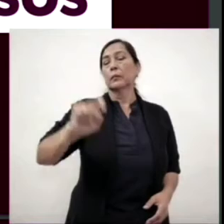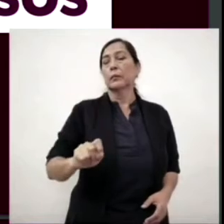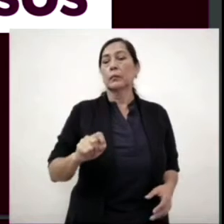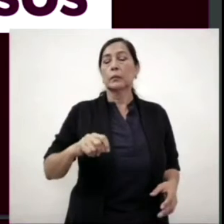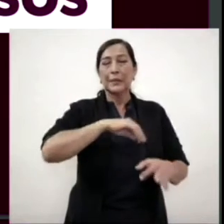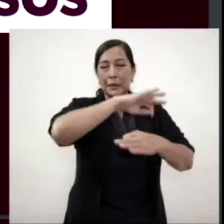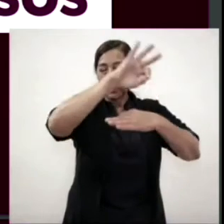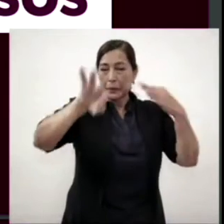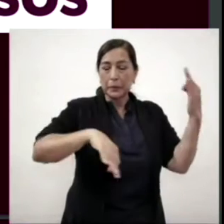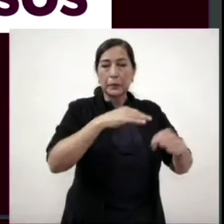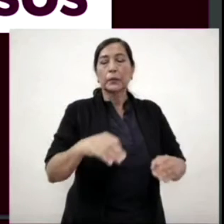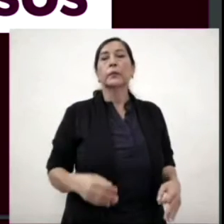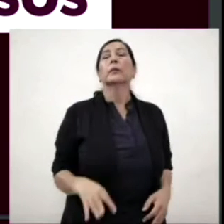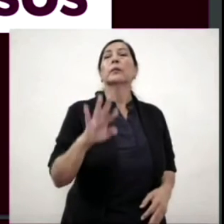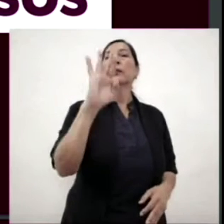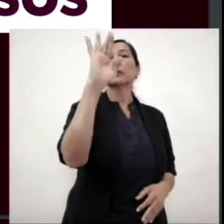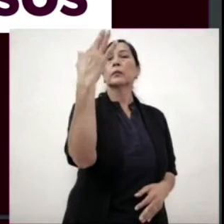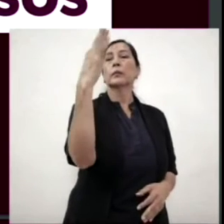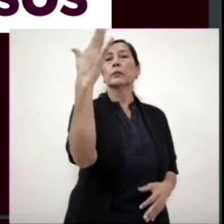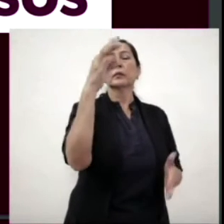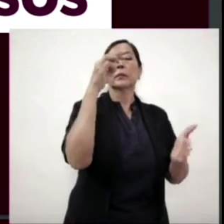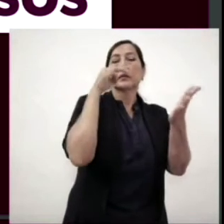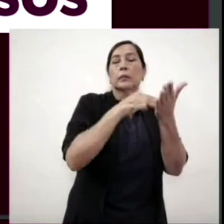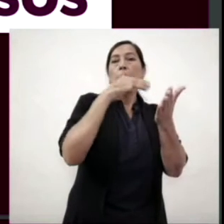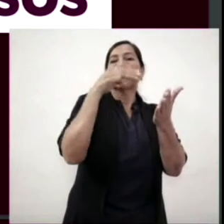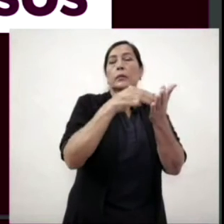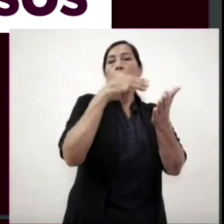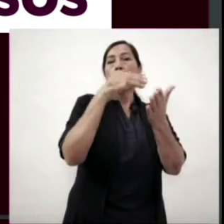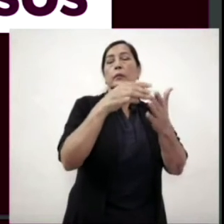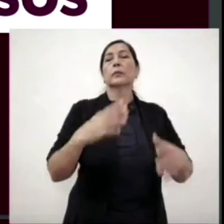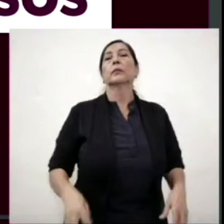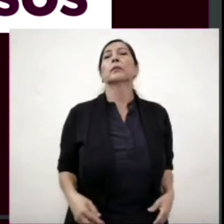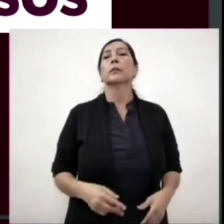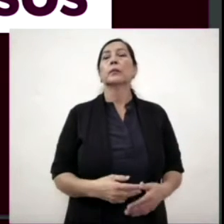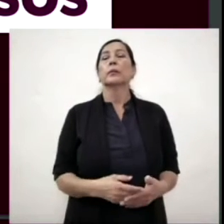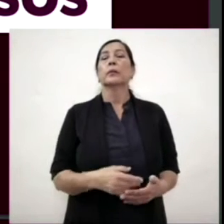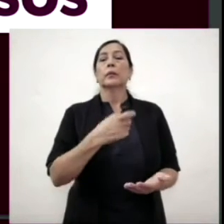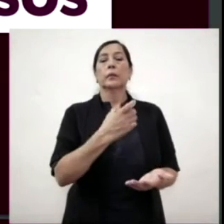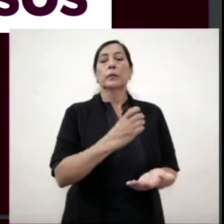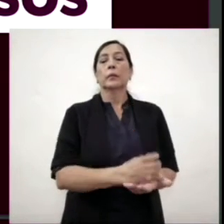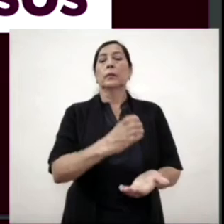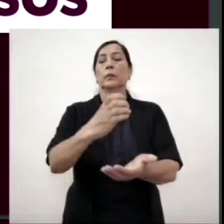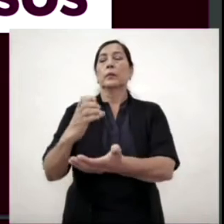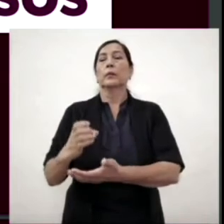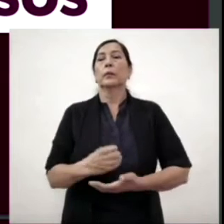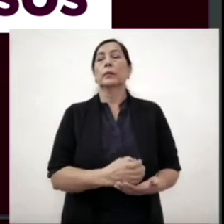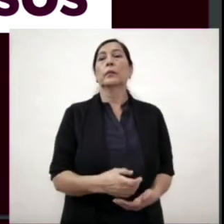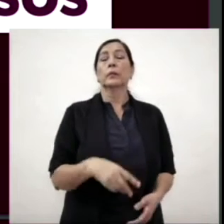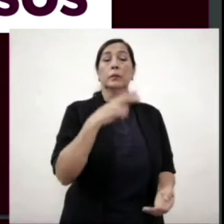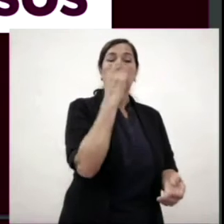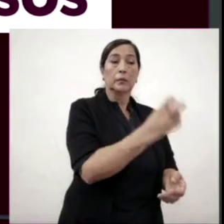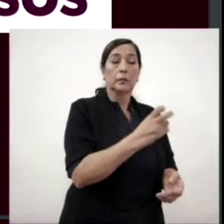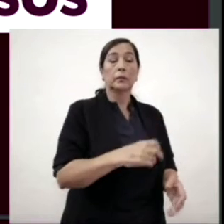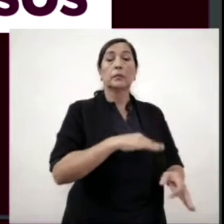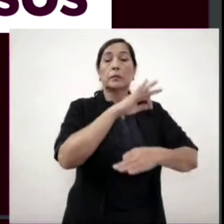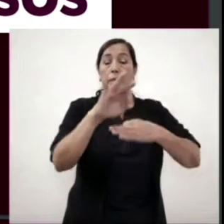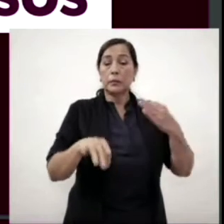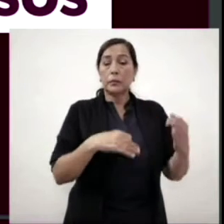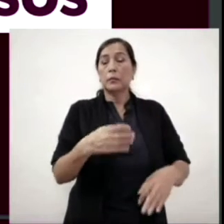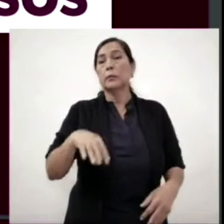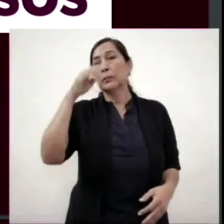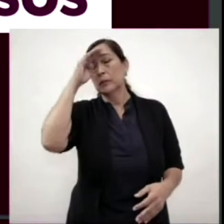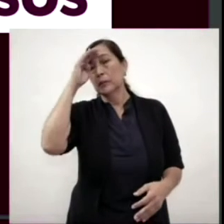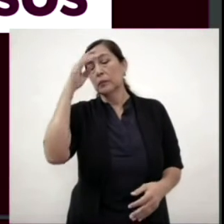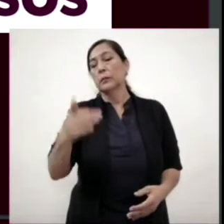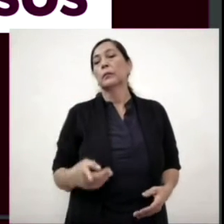pesos. Con estos esfuerzos, el gobierno de Michoacán ratifica su compromiso con la seguridad ciudadana y la reconstrucción